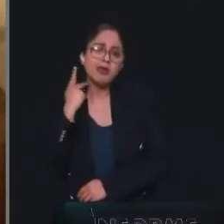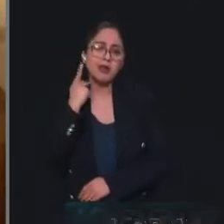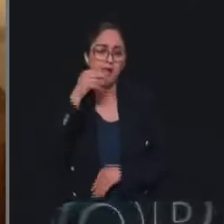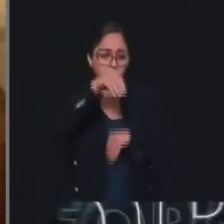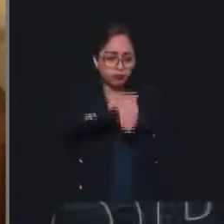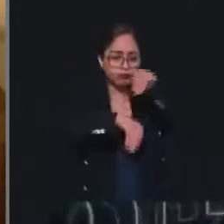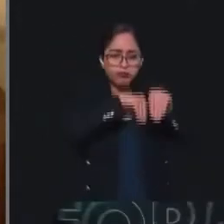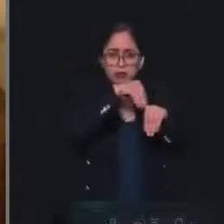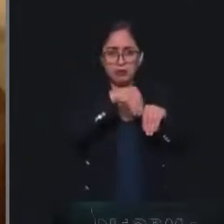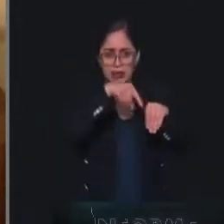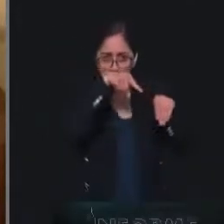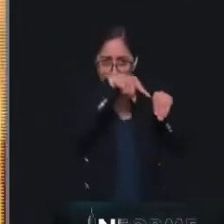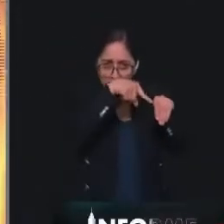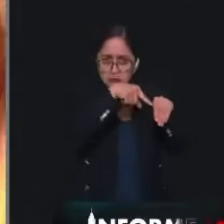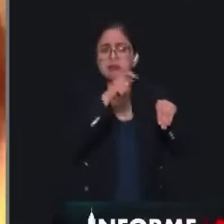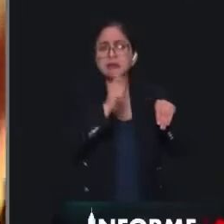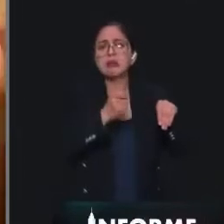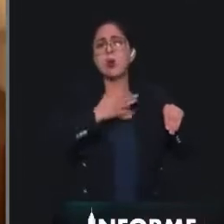la de